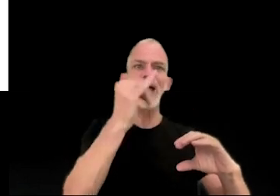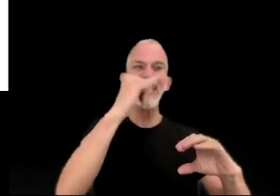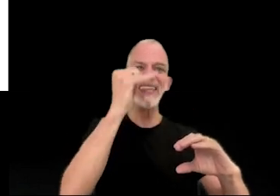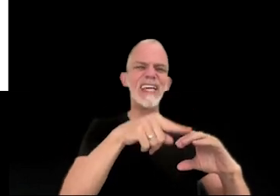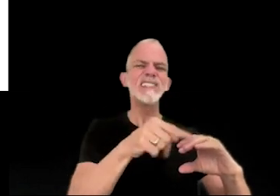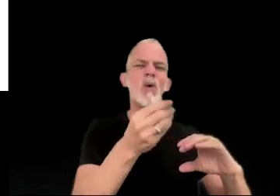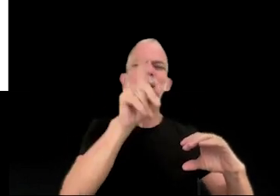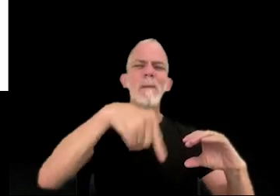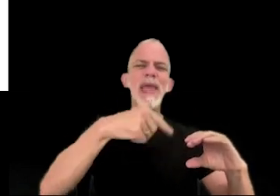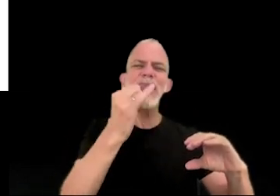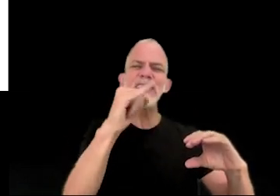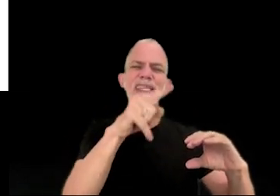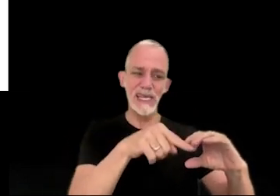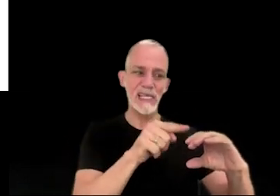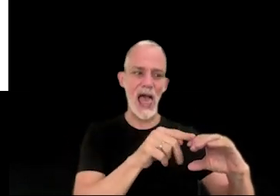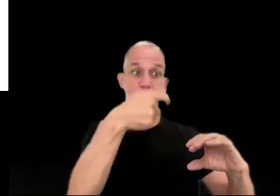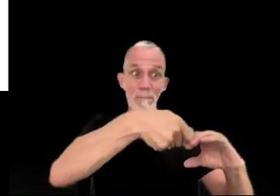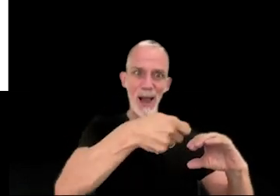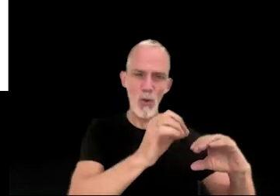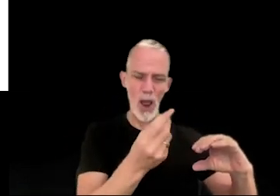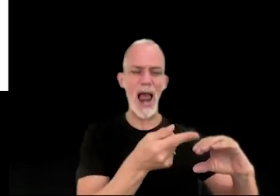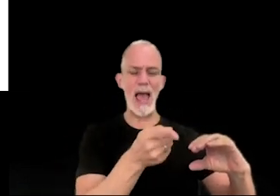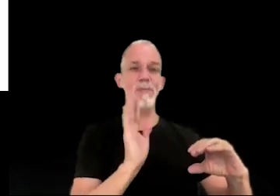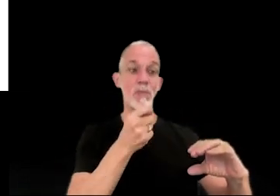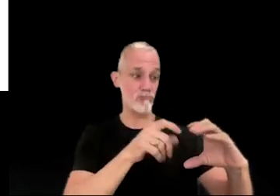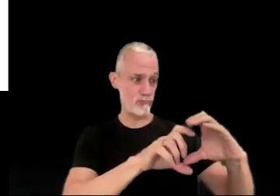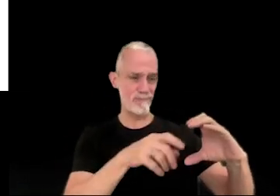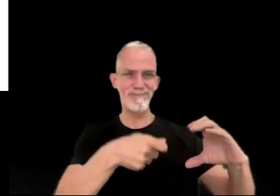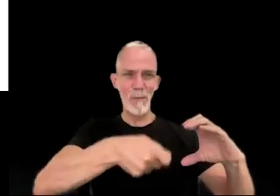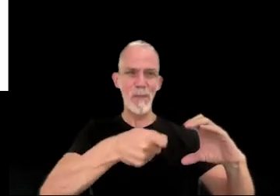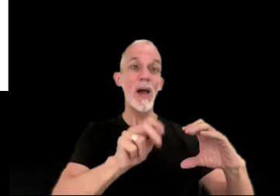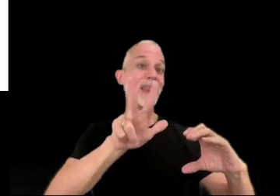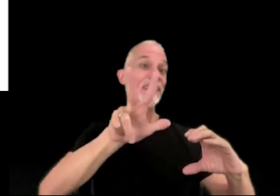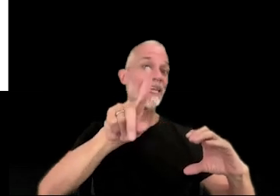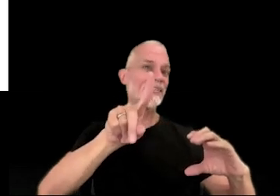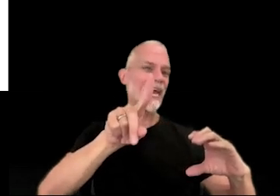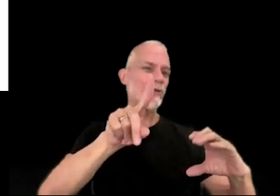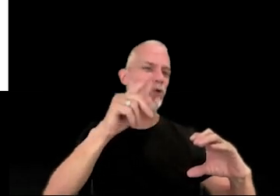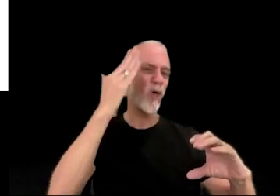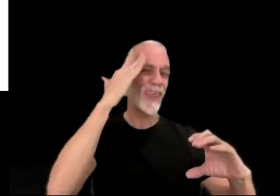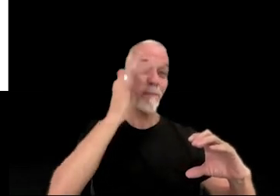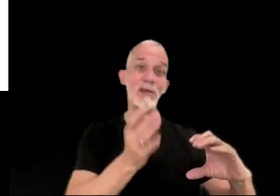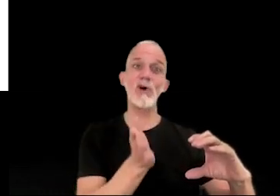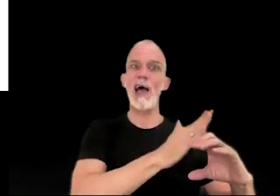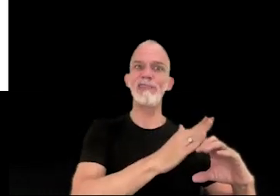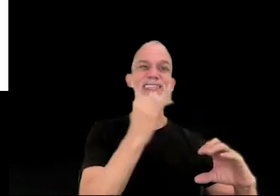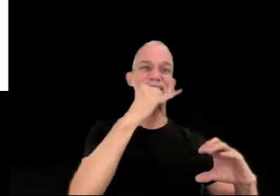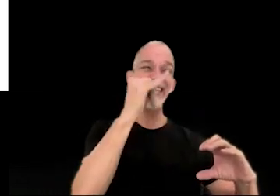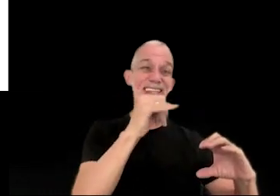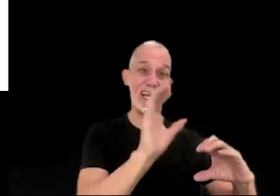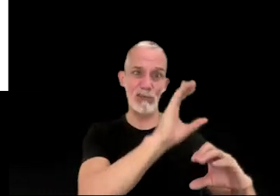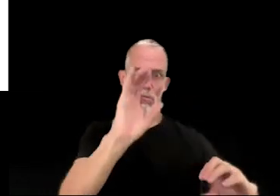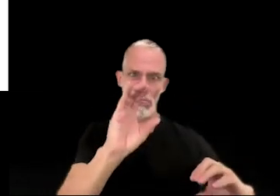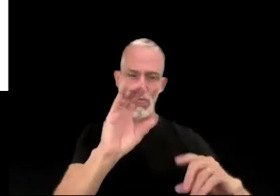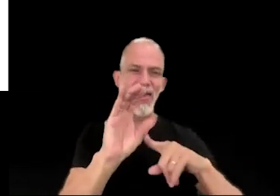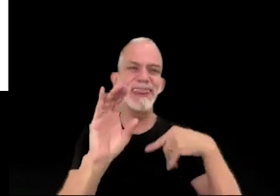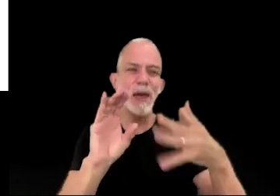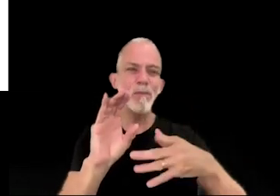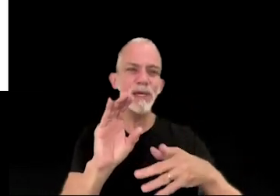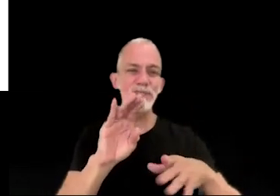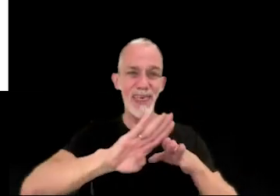nosotros tenemos un capital abonado antes del 31 del 3 y los intereses se